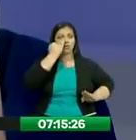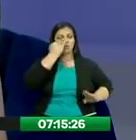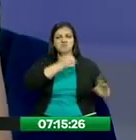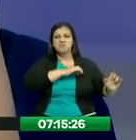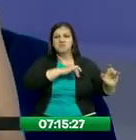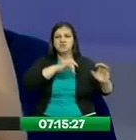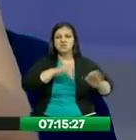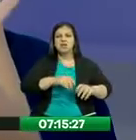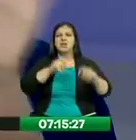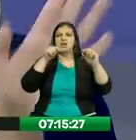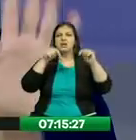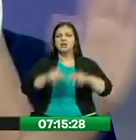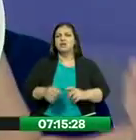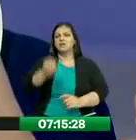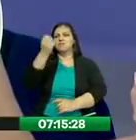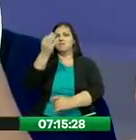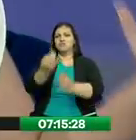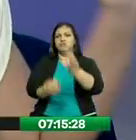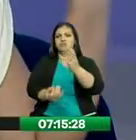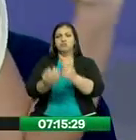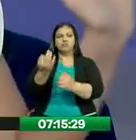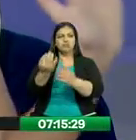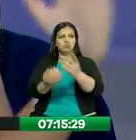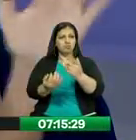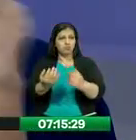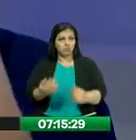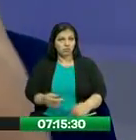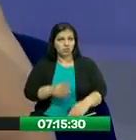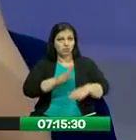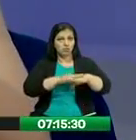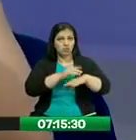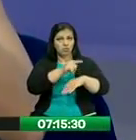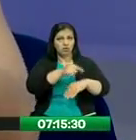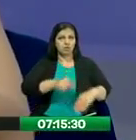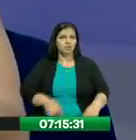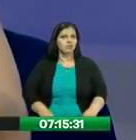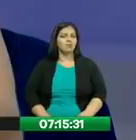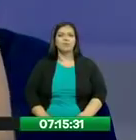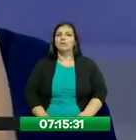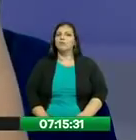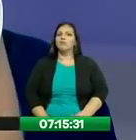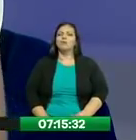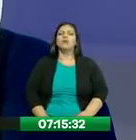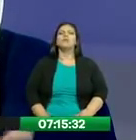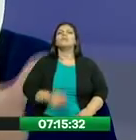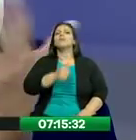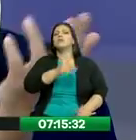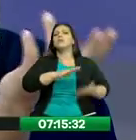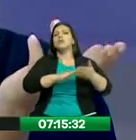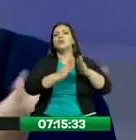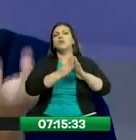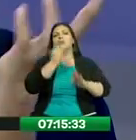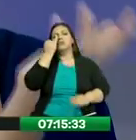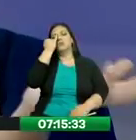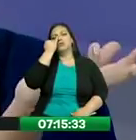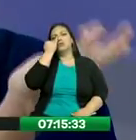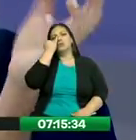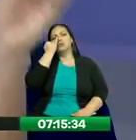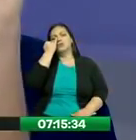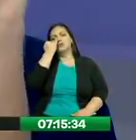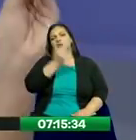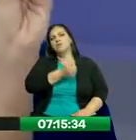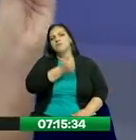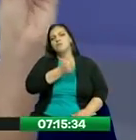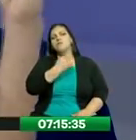Cultura, por lo tanto quienes están afuera no somos nosotros, he aquí la prueba de que el vandalismo no lo hemos hecho. ¿Es prueba suficiente? No lo sé,